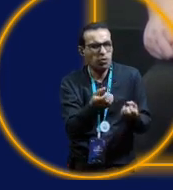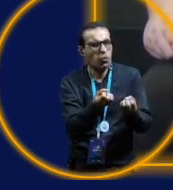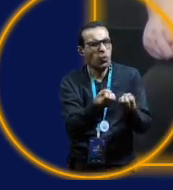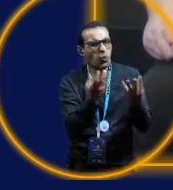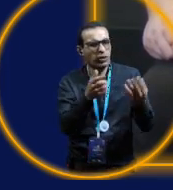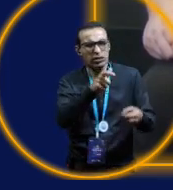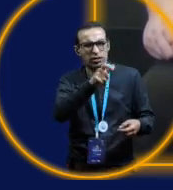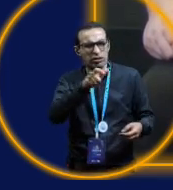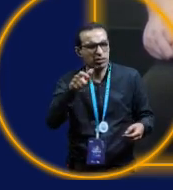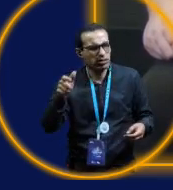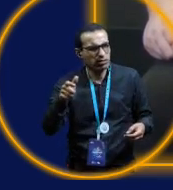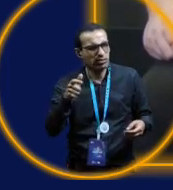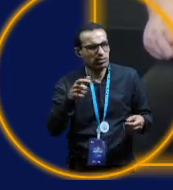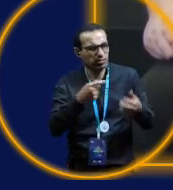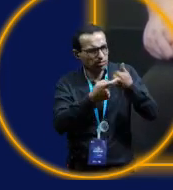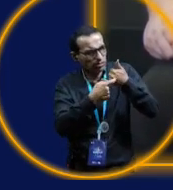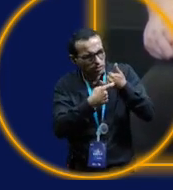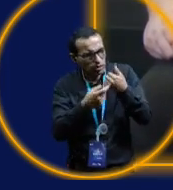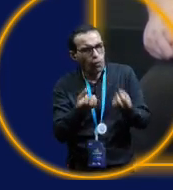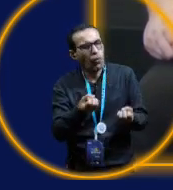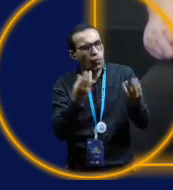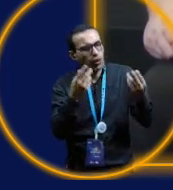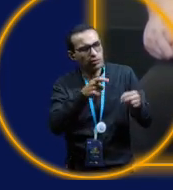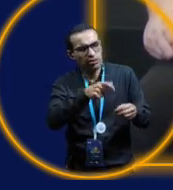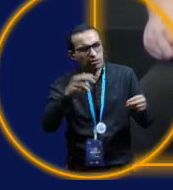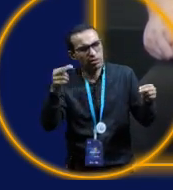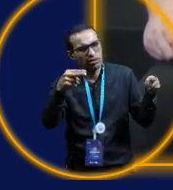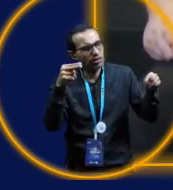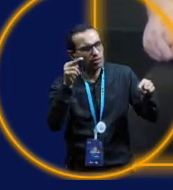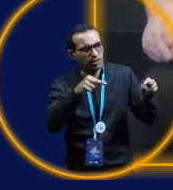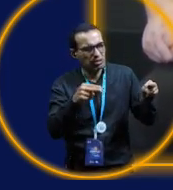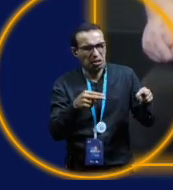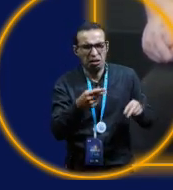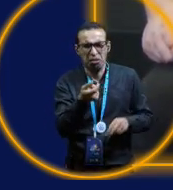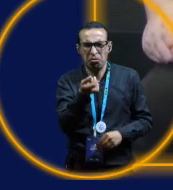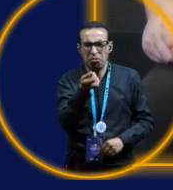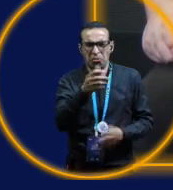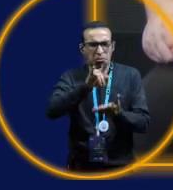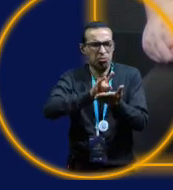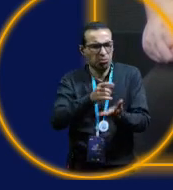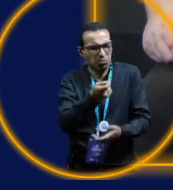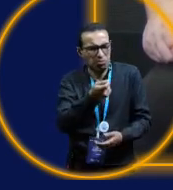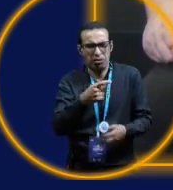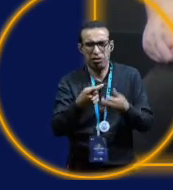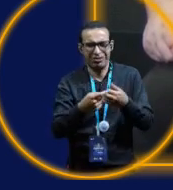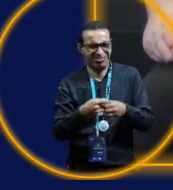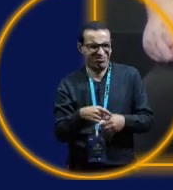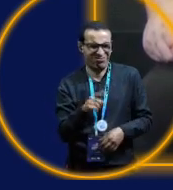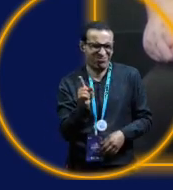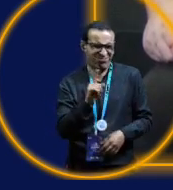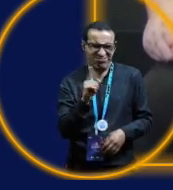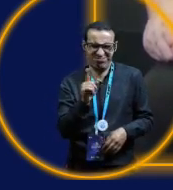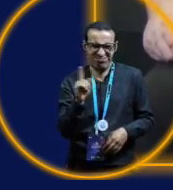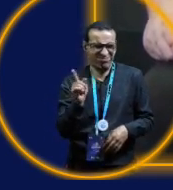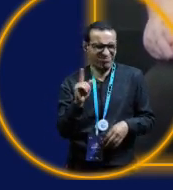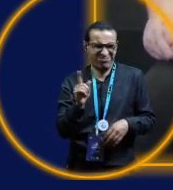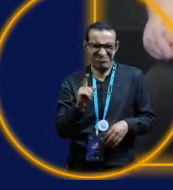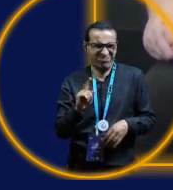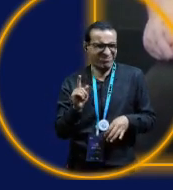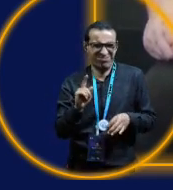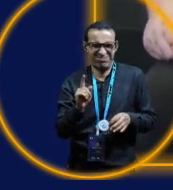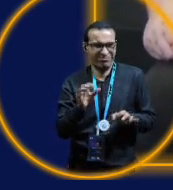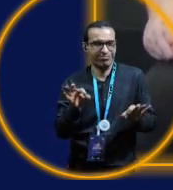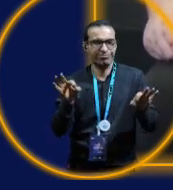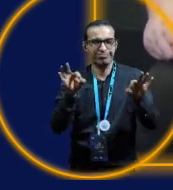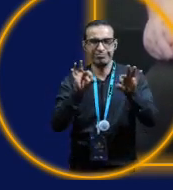cuánta gente Cuántas vistas tienen Cuántas reproducciones tiene y cuántos likes y no sé no no no no no no es esta